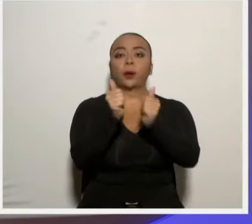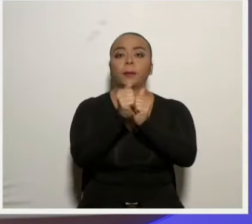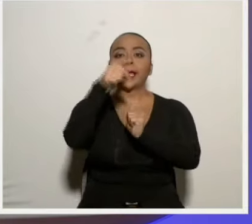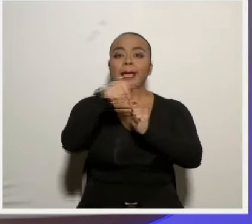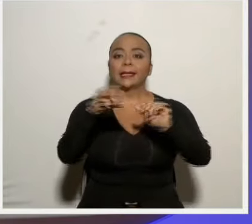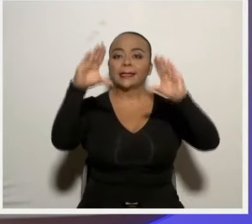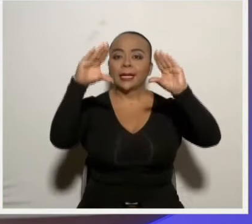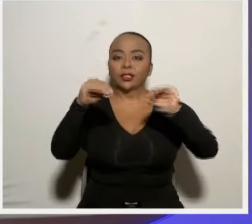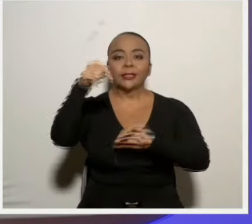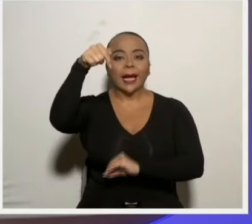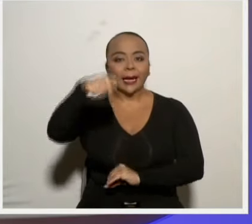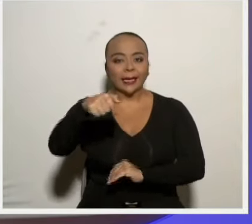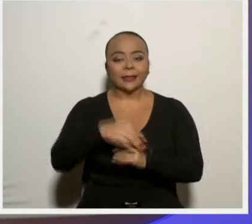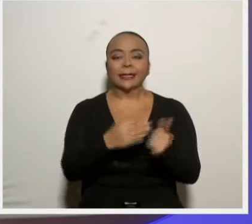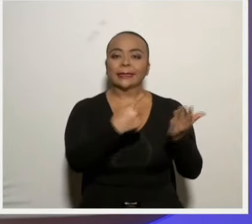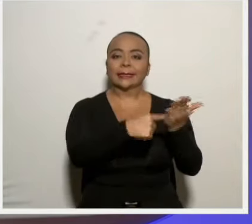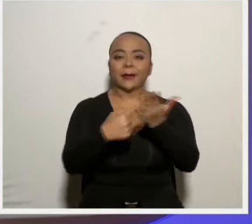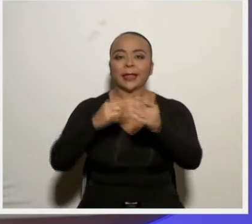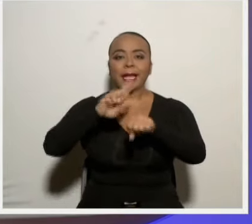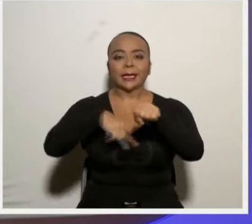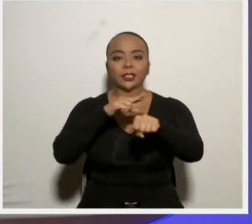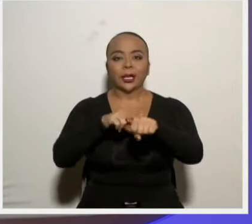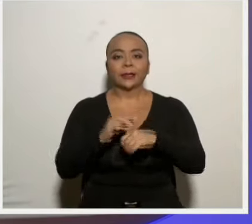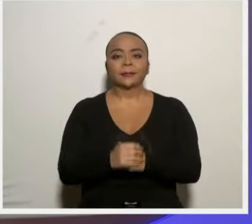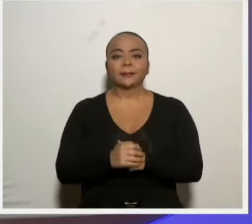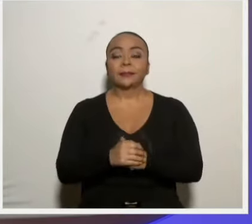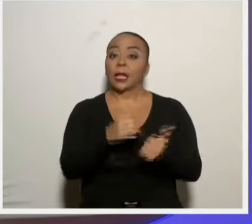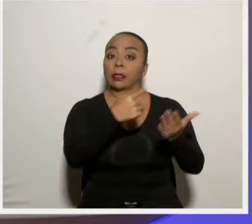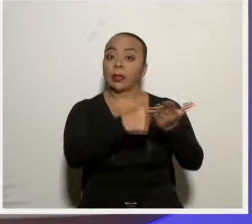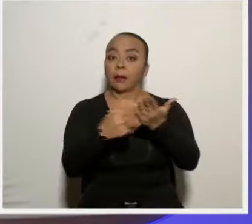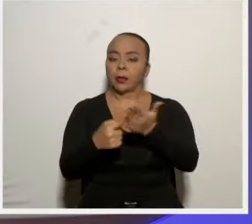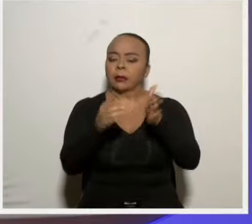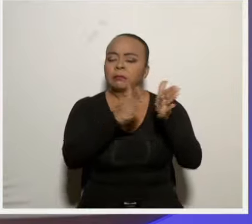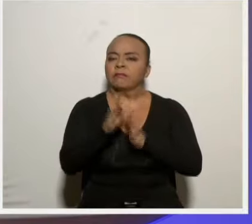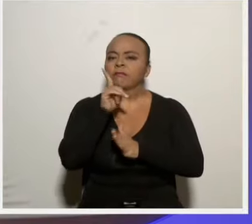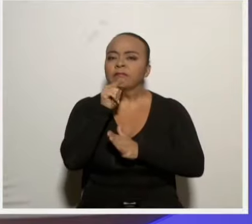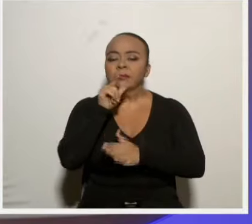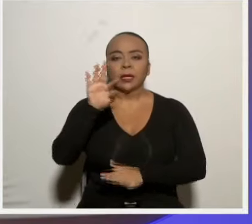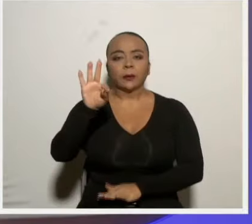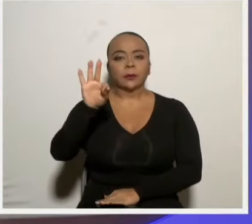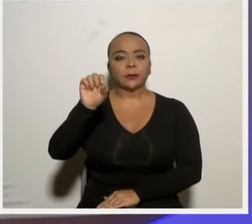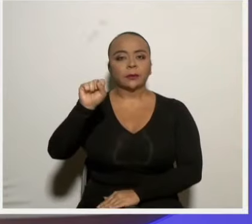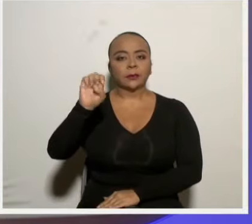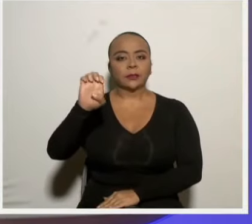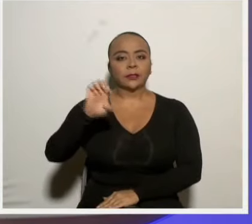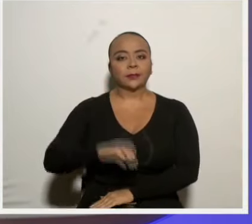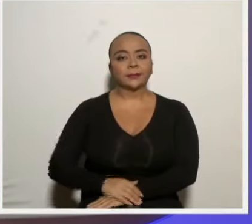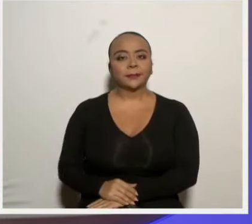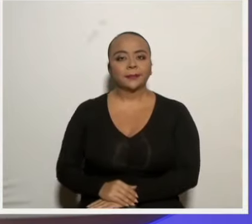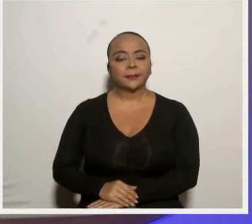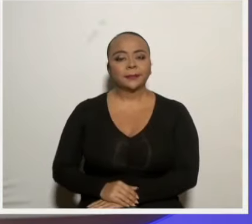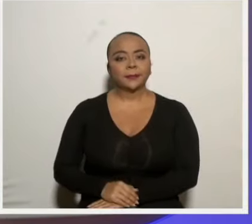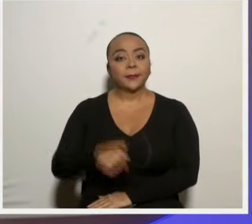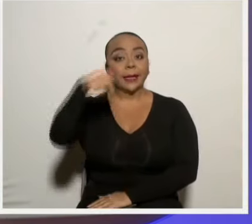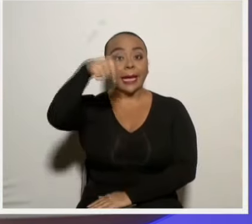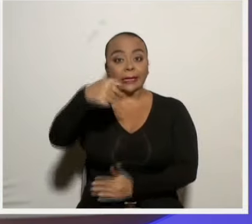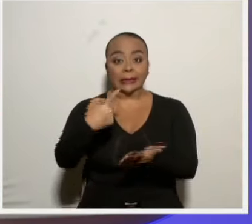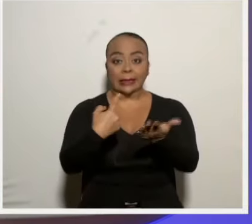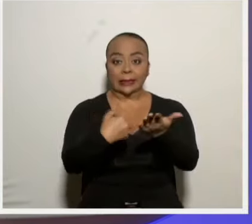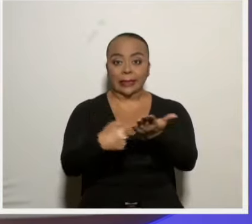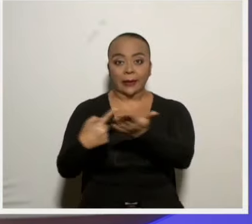esta noche aquí en el debate nacional, el debate organizado por el Tribunal Supremo de Elecciones. Este